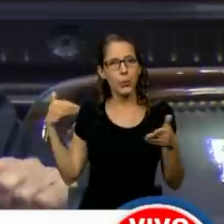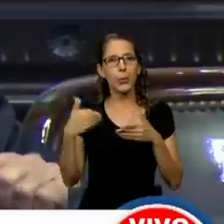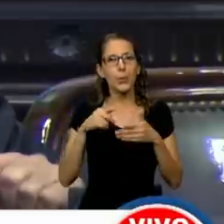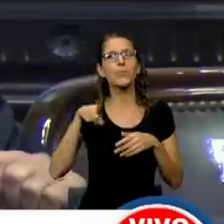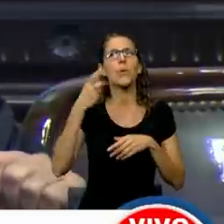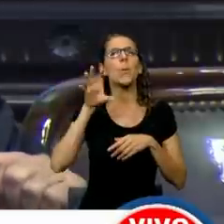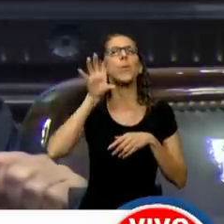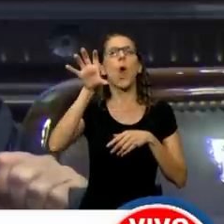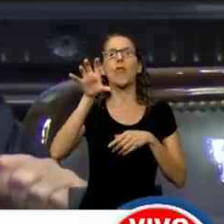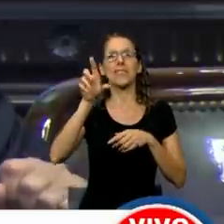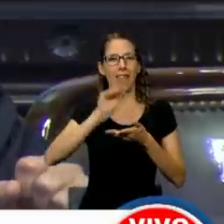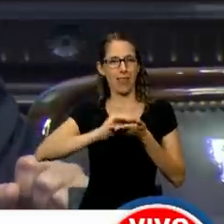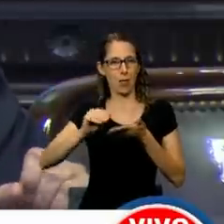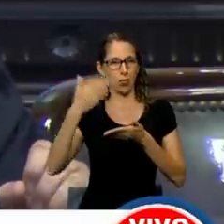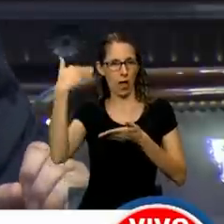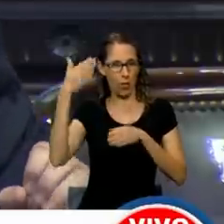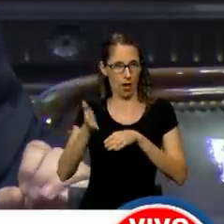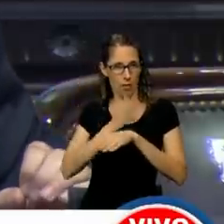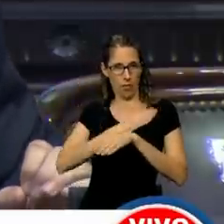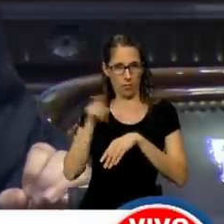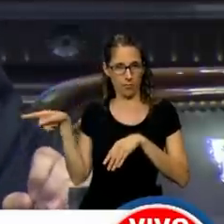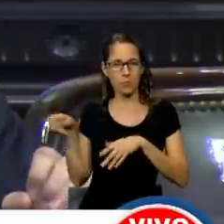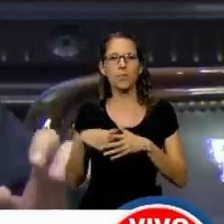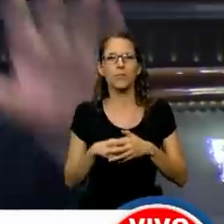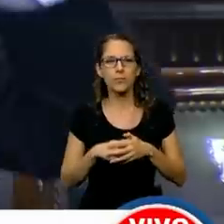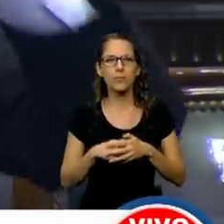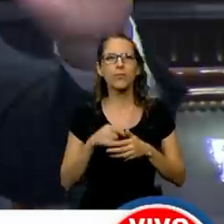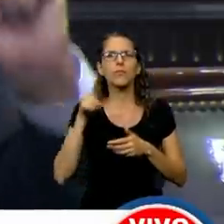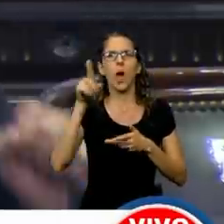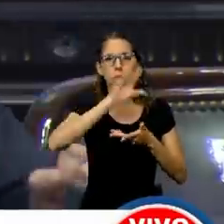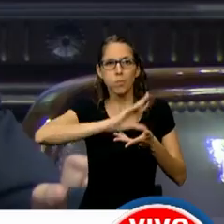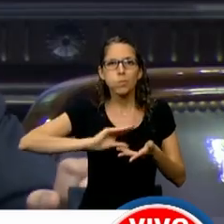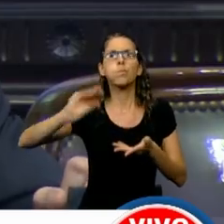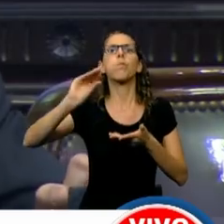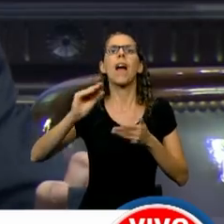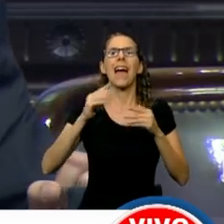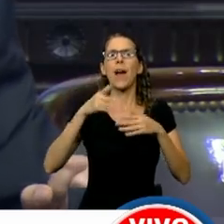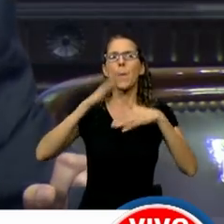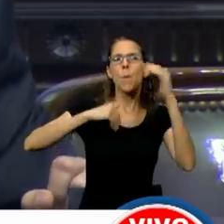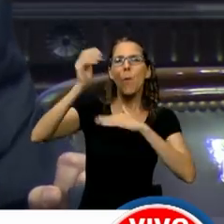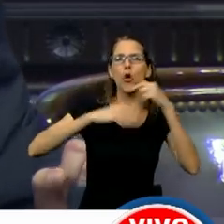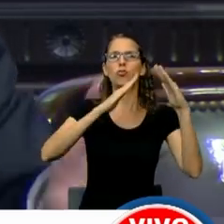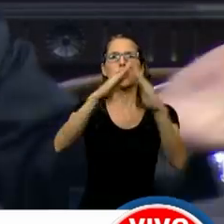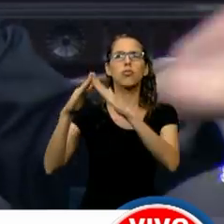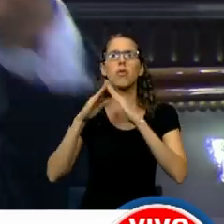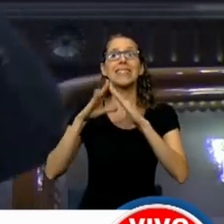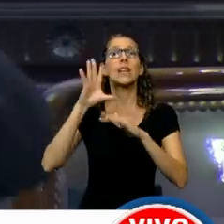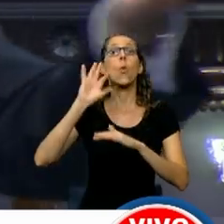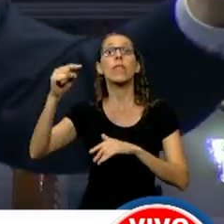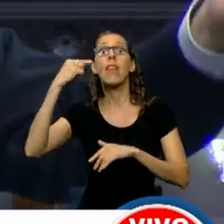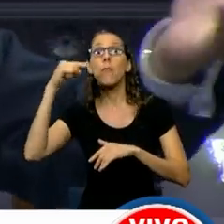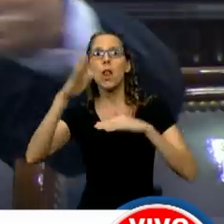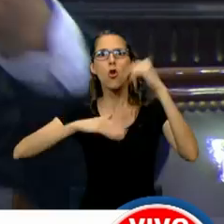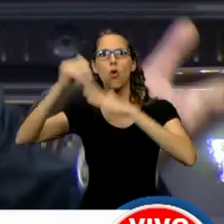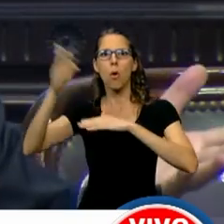diputado de expresión la palabra en el plan en los planes fonavi le dieron 50 mil viviendas a mi provincia dieron 5 mil kg hay un